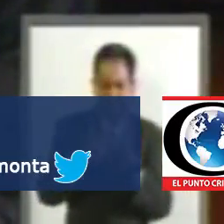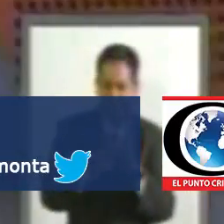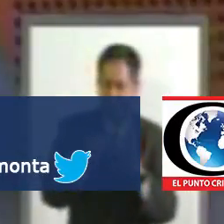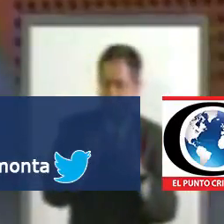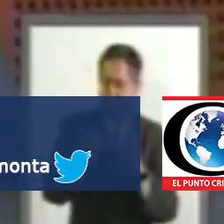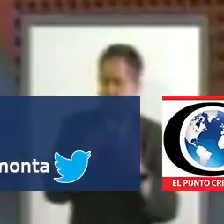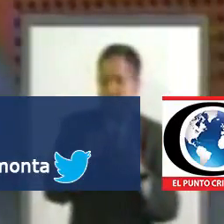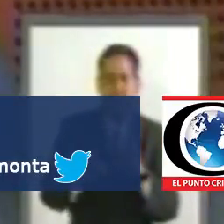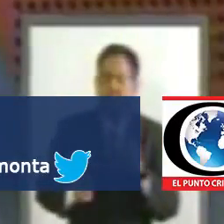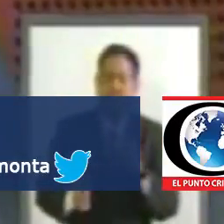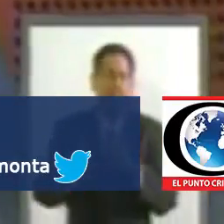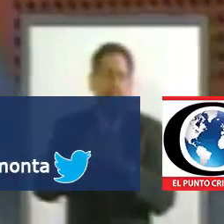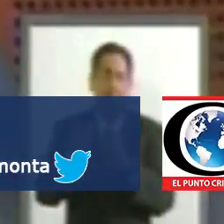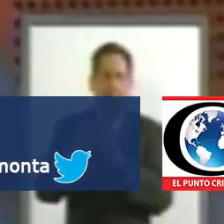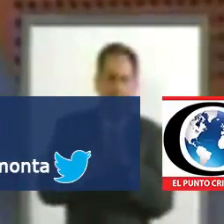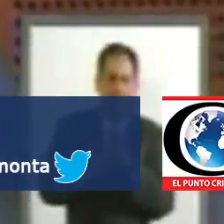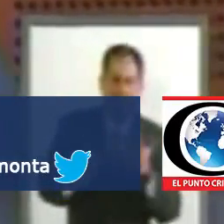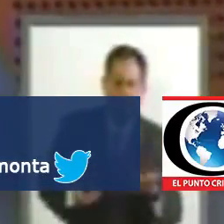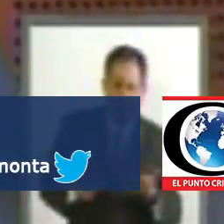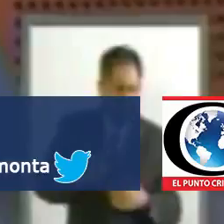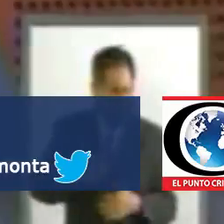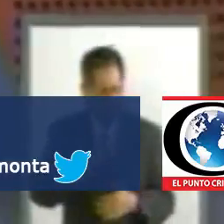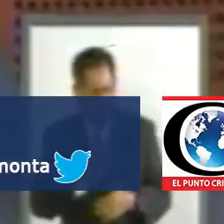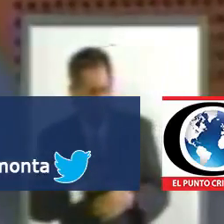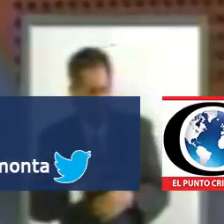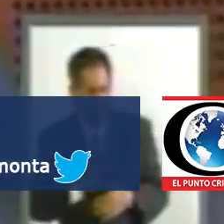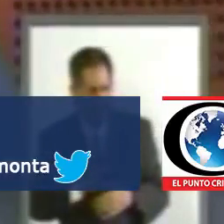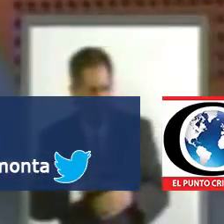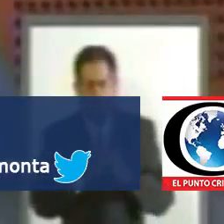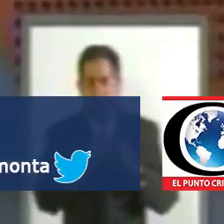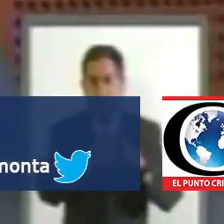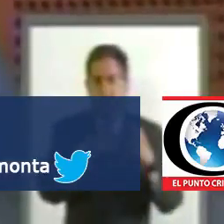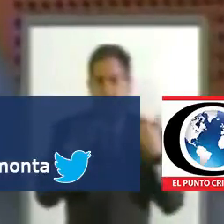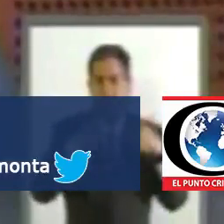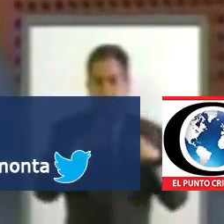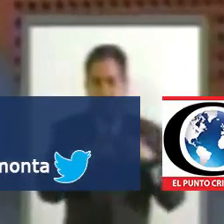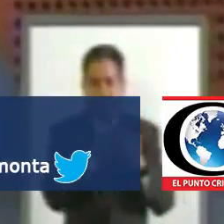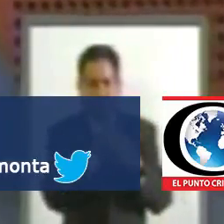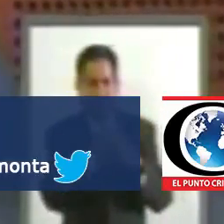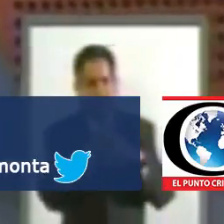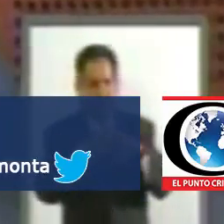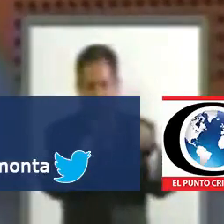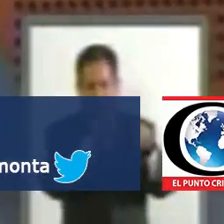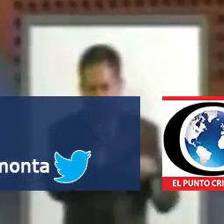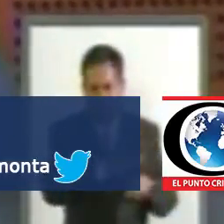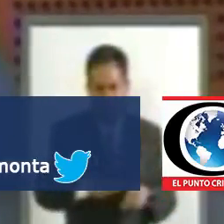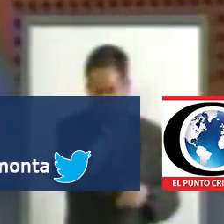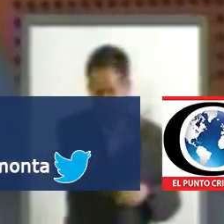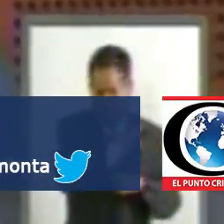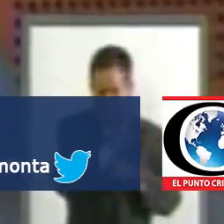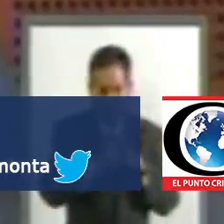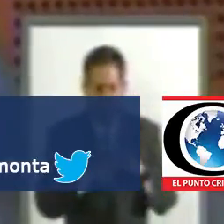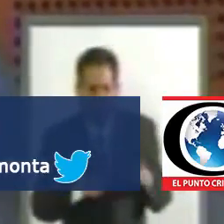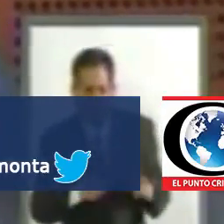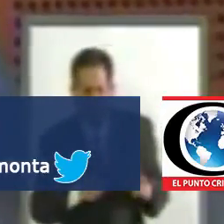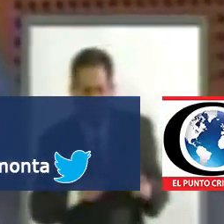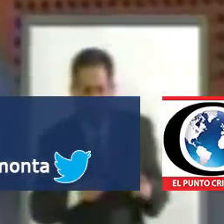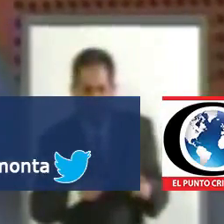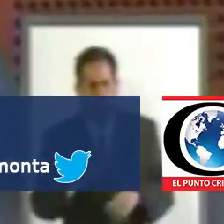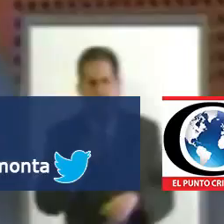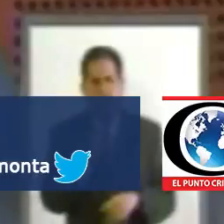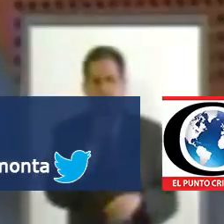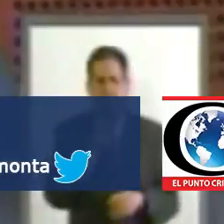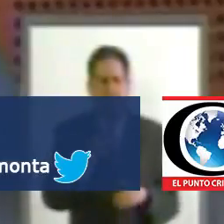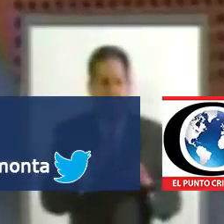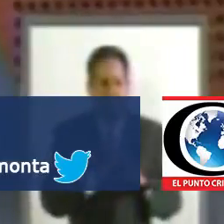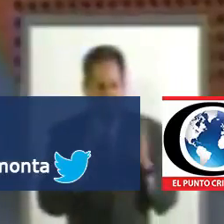firme, clara y sabiamente. Prácticamente el canciller ha tocado todos los temas en esta comparecencia y desde su